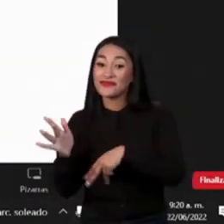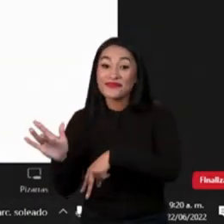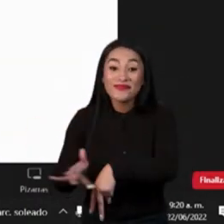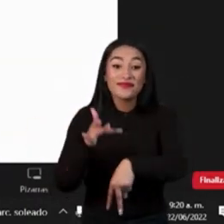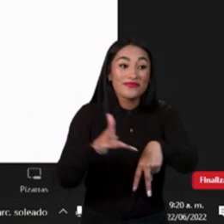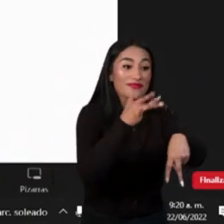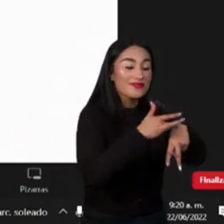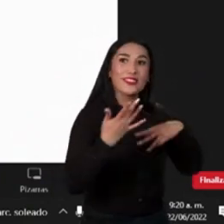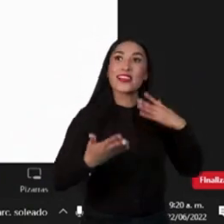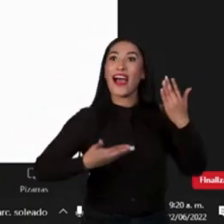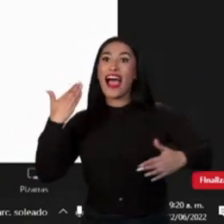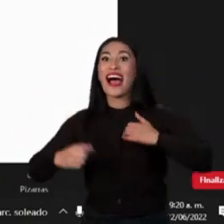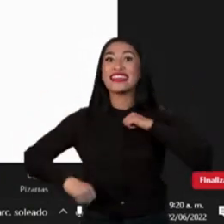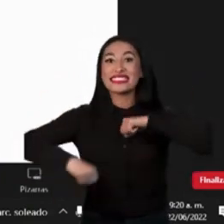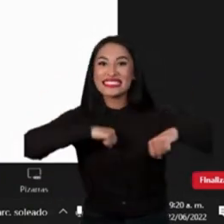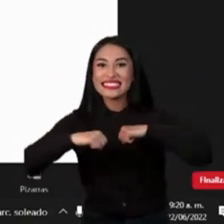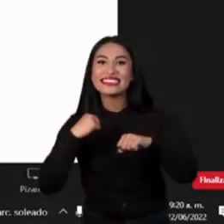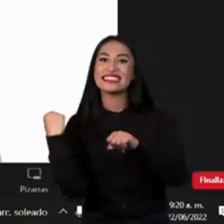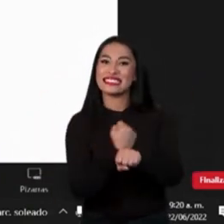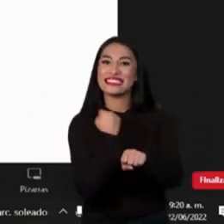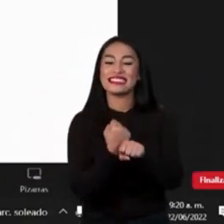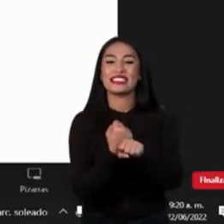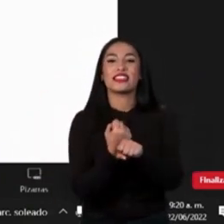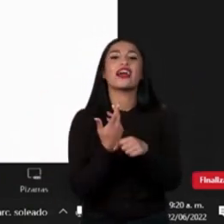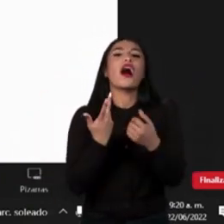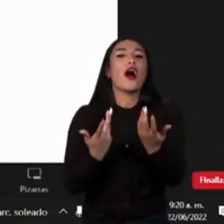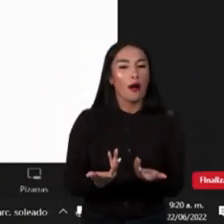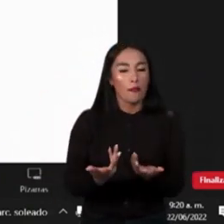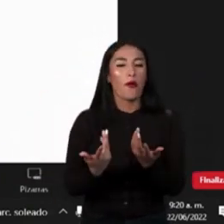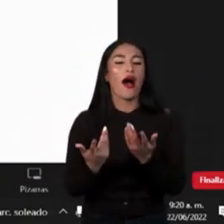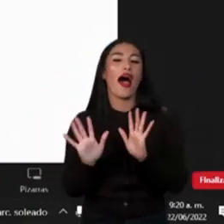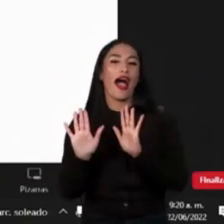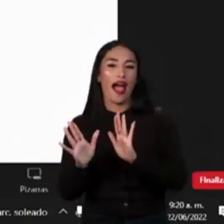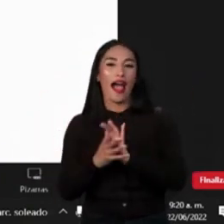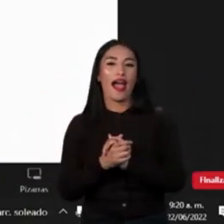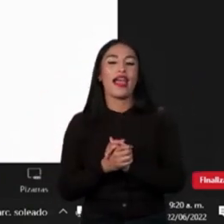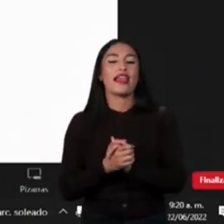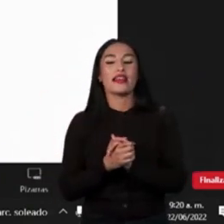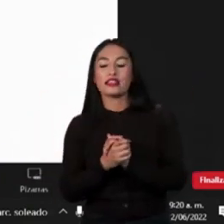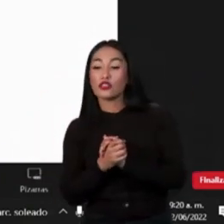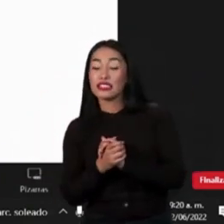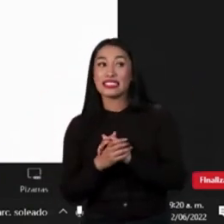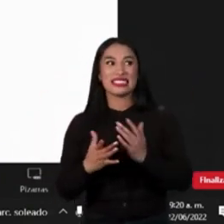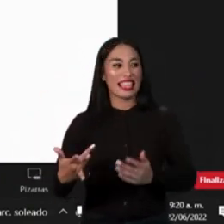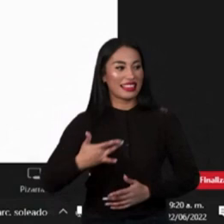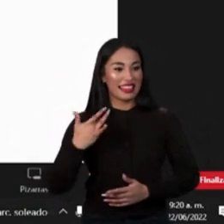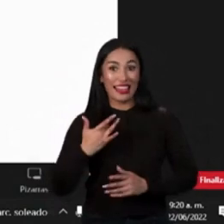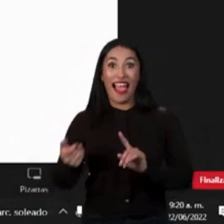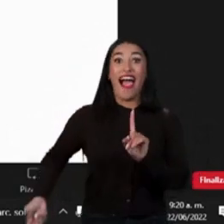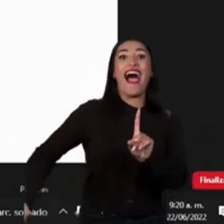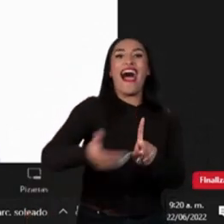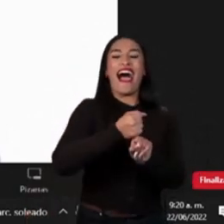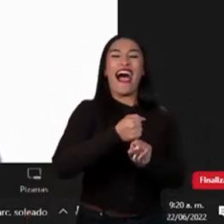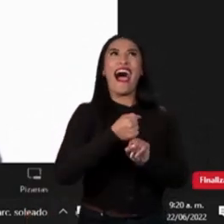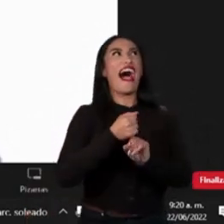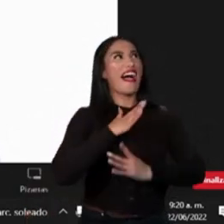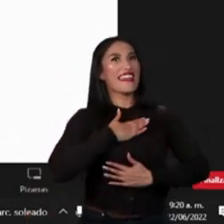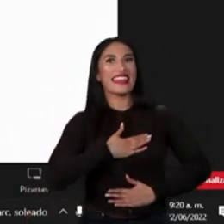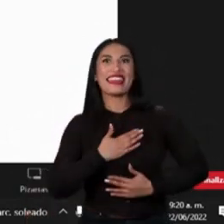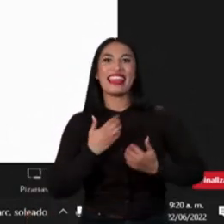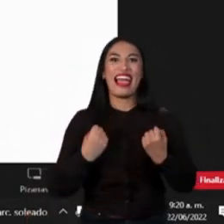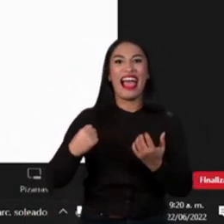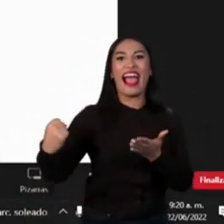que buscar lo que en inglés se llama quick wins, estas victorias rápidas. Entonces, es decir, a lo mejor implementar este cambio,